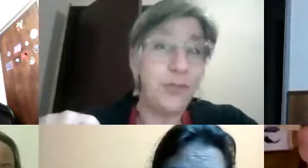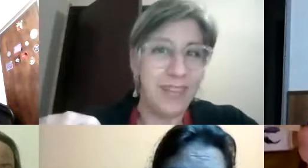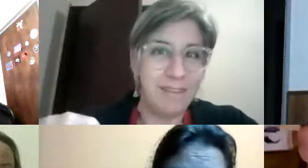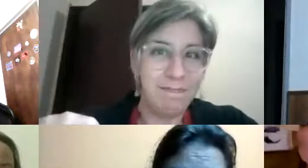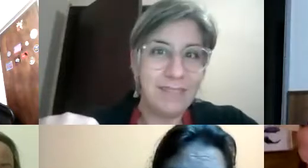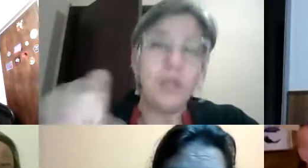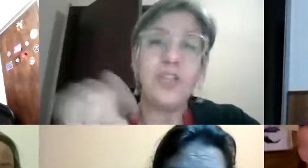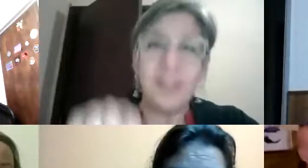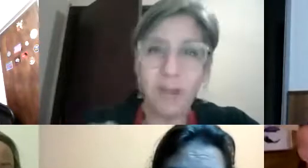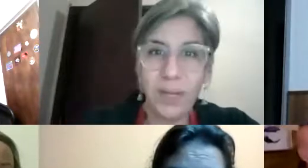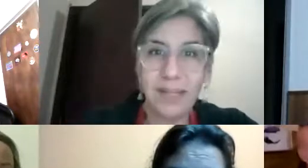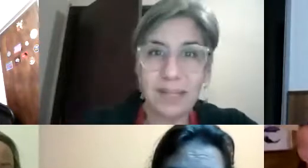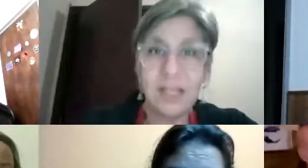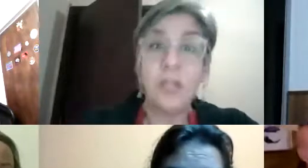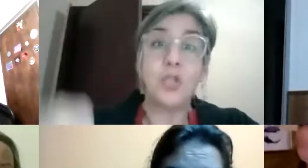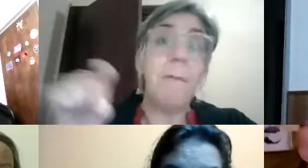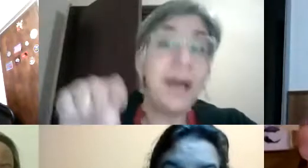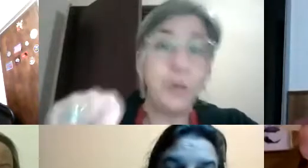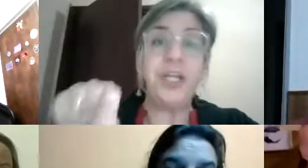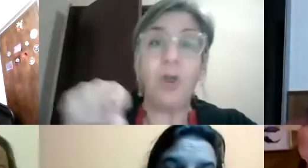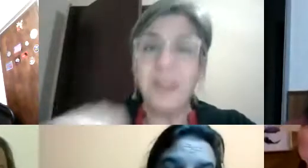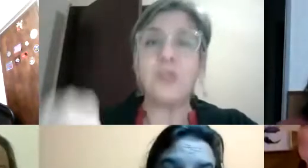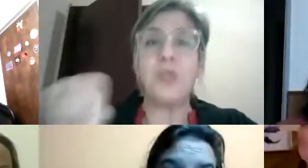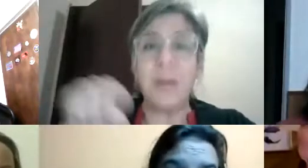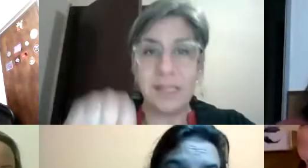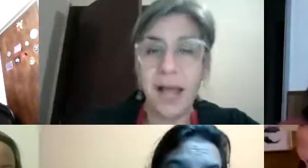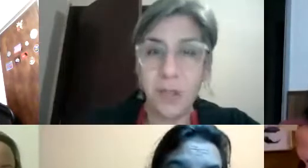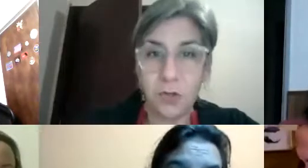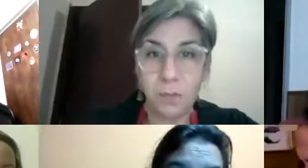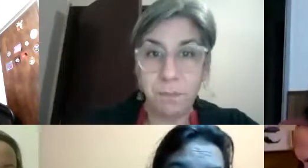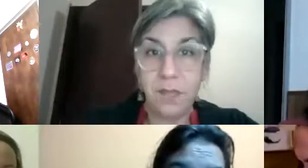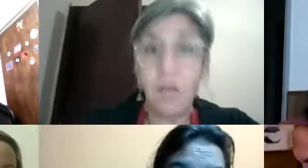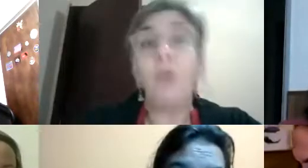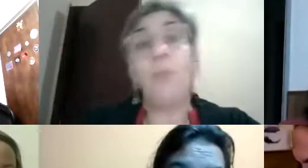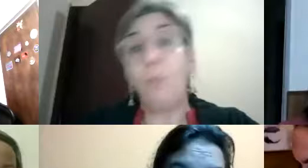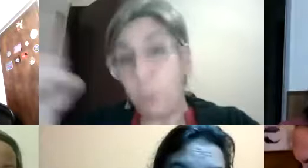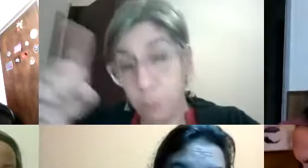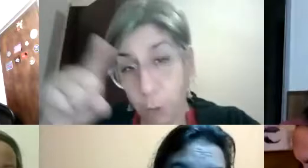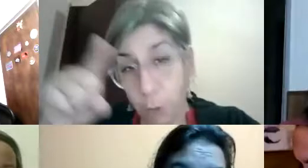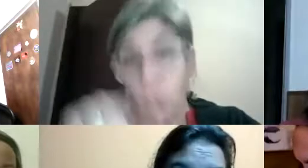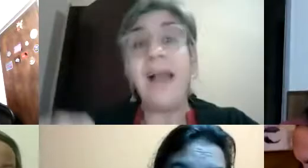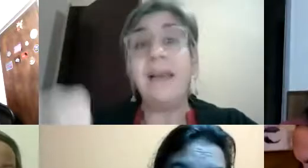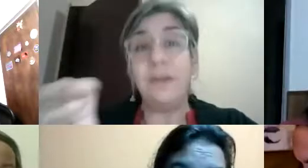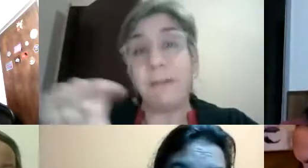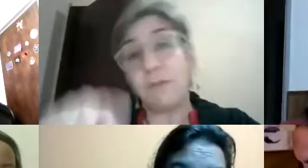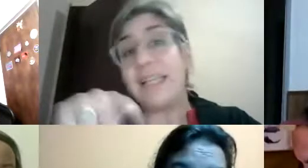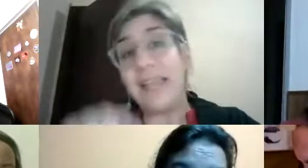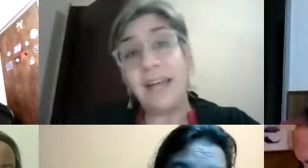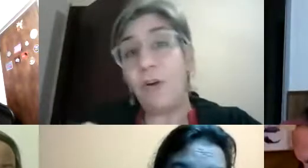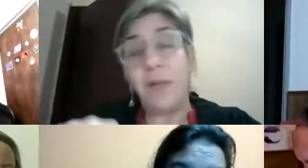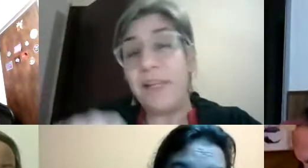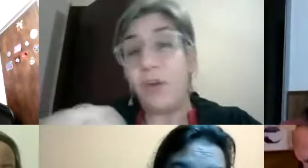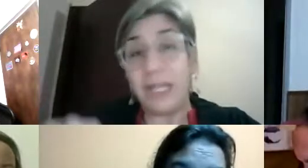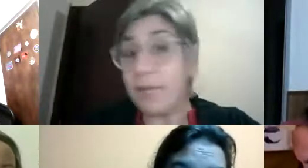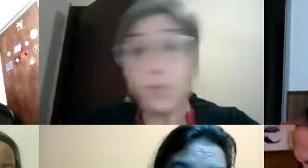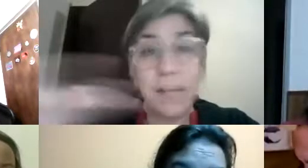les mostré en el póster, quienes contestaron la encuesta. Son varones jóvenes universitarios. Por lo cual vamos a